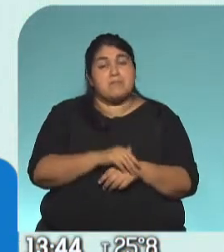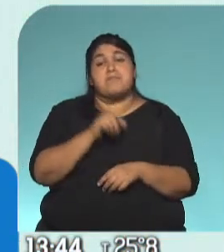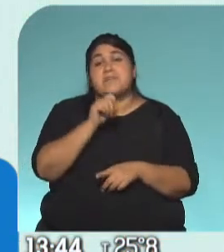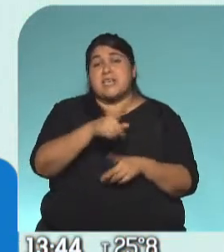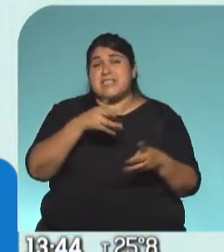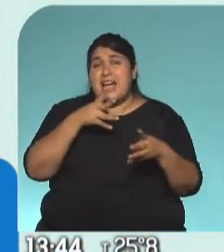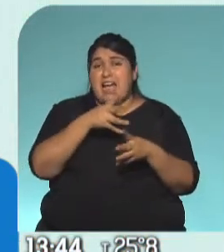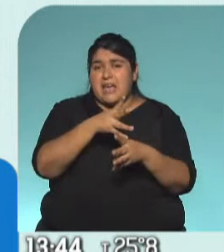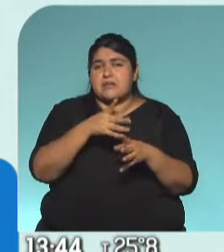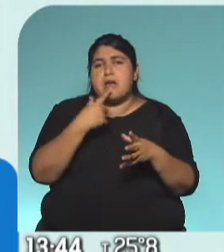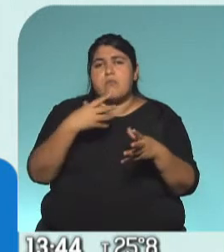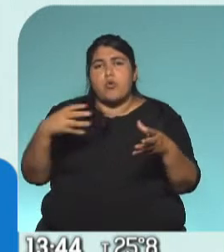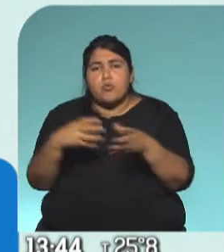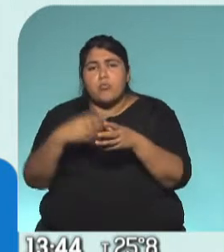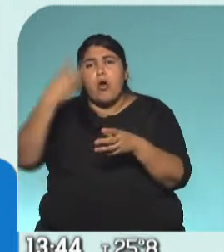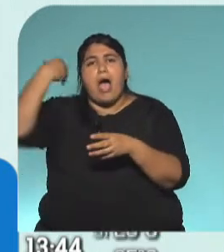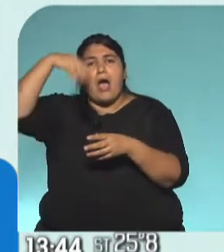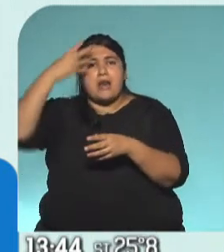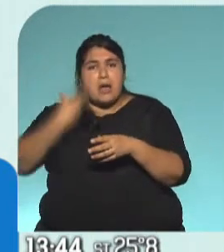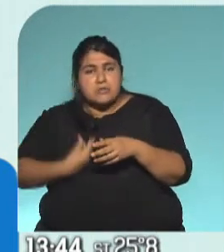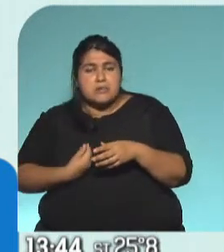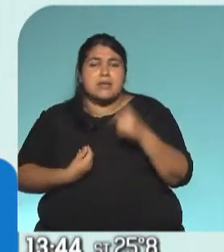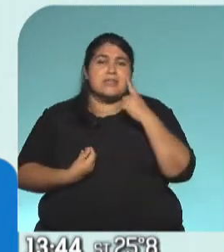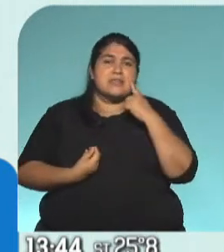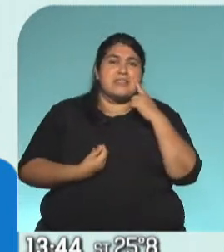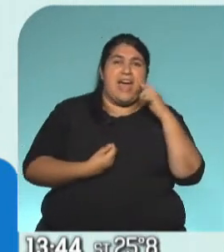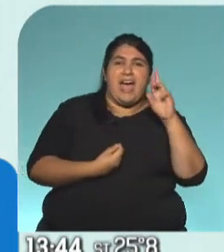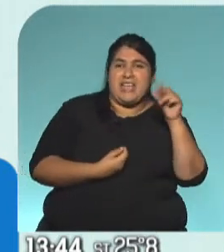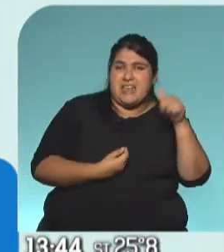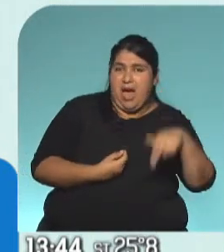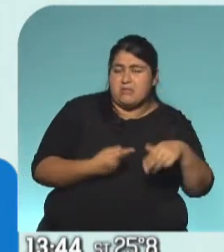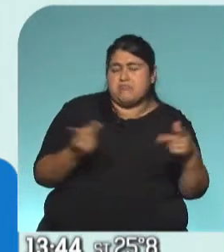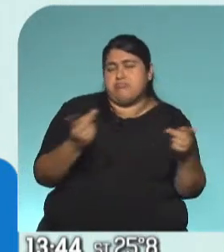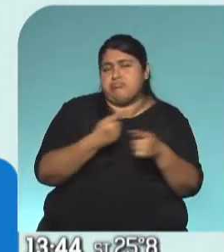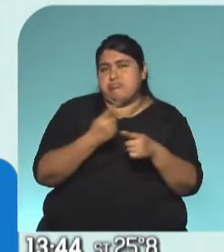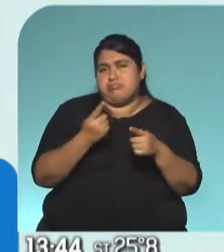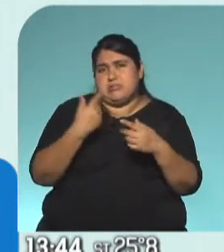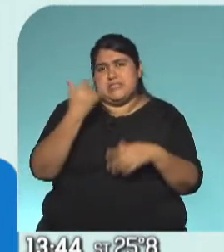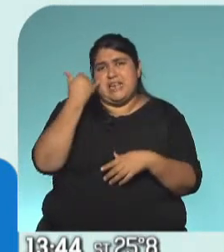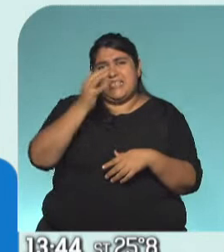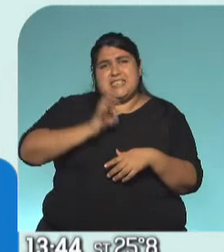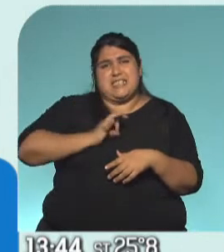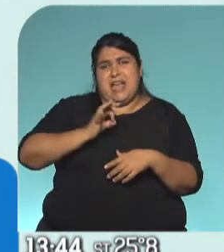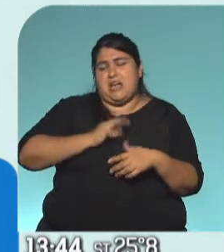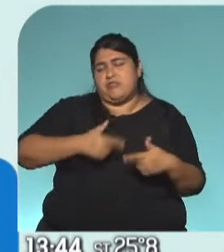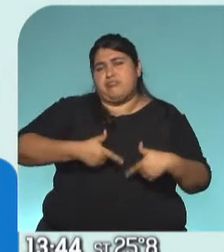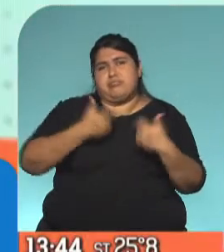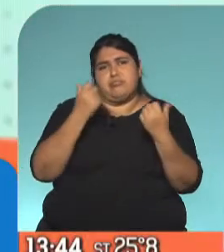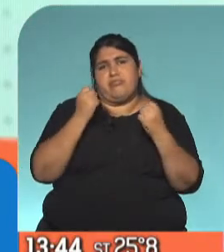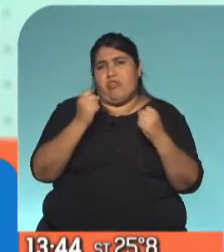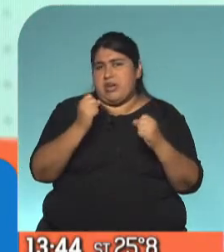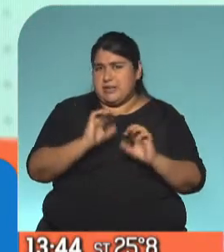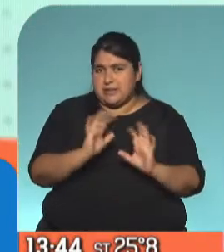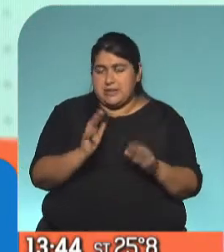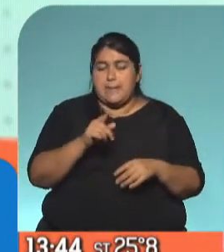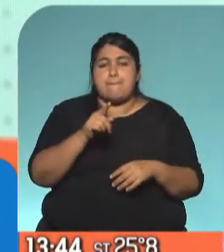por delegación entre Arabia Saudita e Irán se extiende ya desde hace 6 años. ¿Sí? Tal cual, con